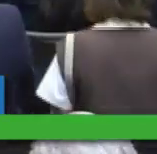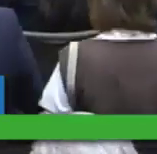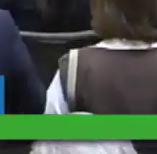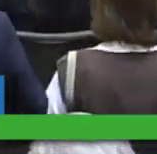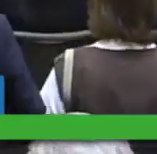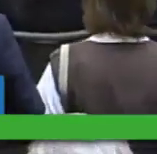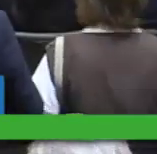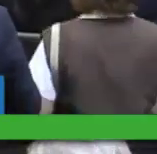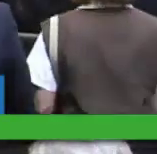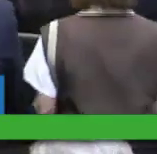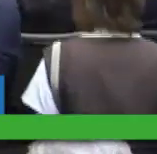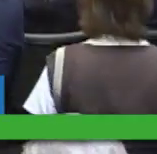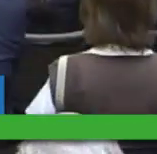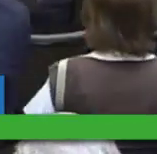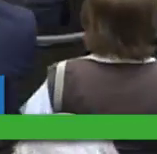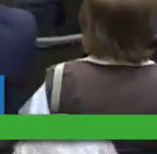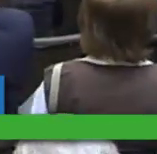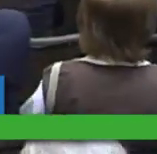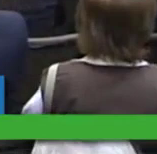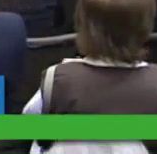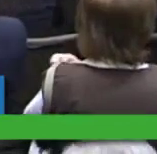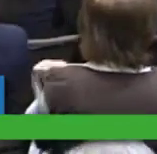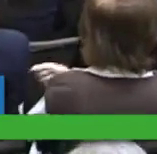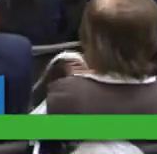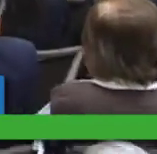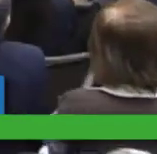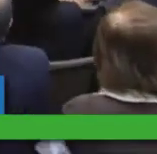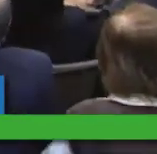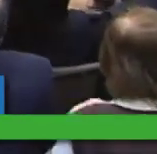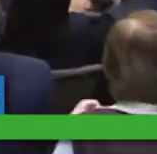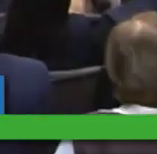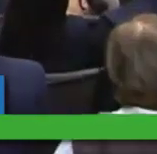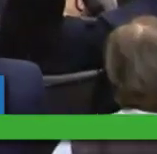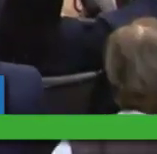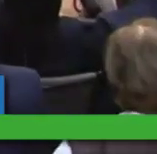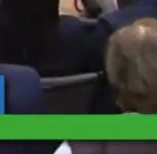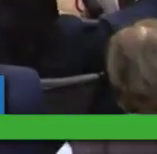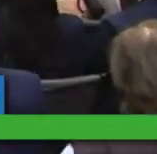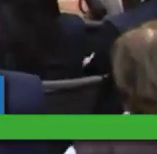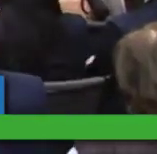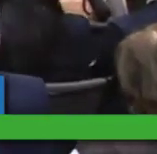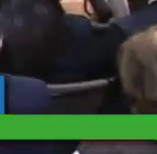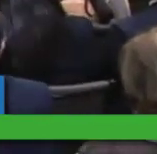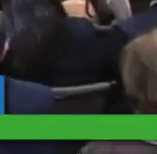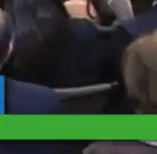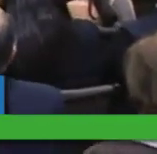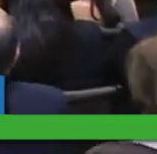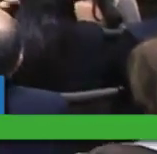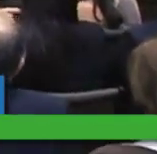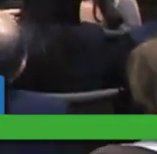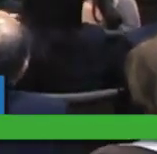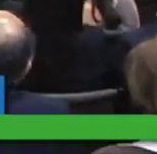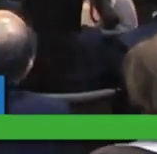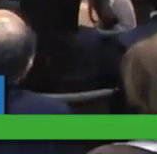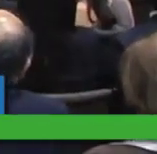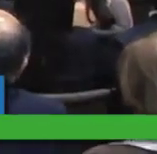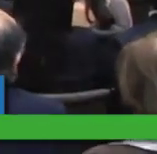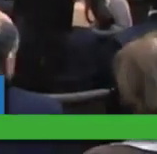A continuación, el señor Jorge Muñoz Huerta, alcalde de Miraflores, dará inicio a la sesión solemne.